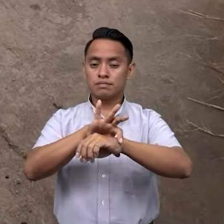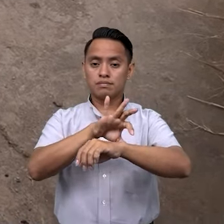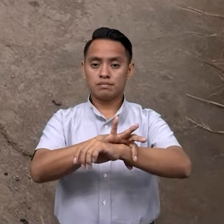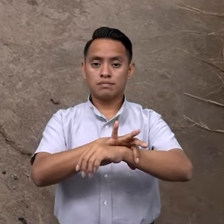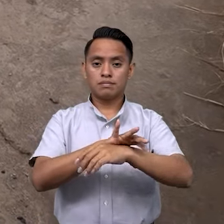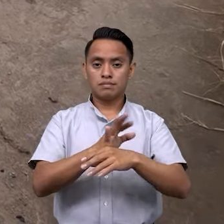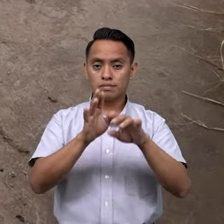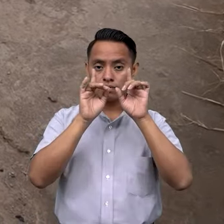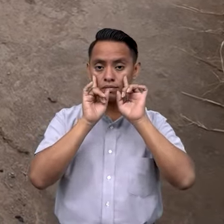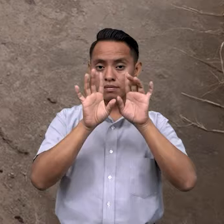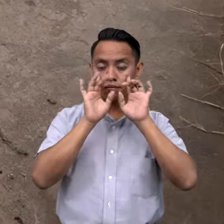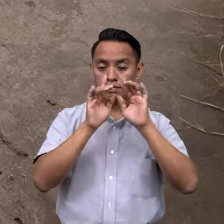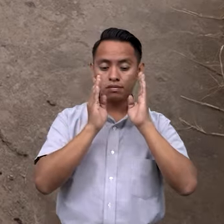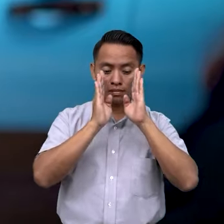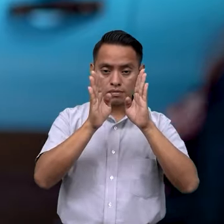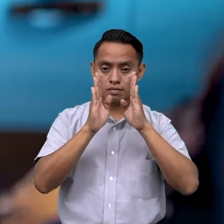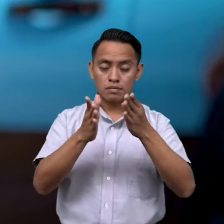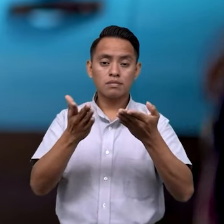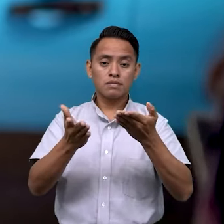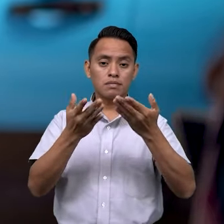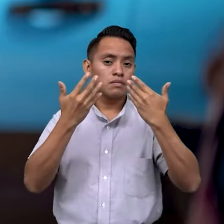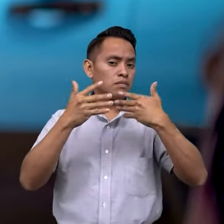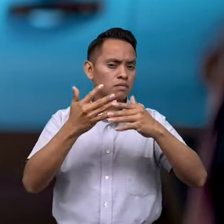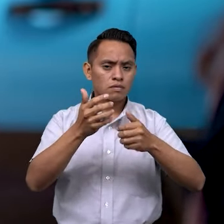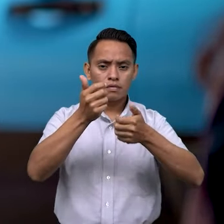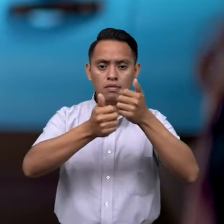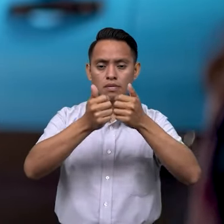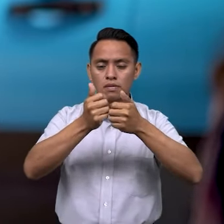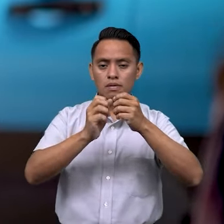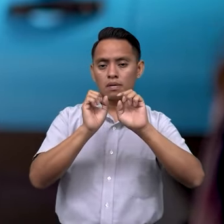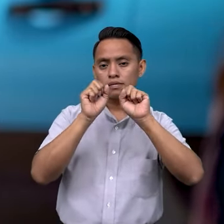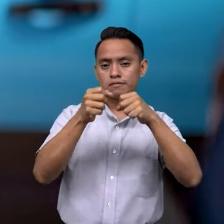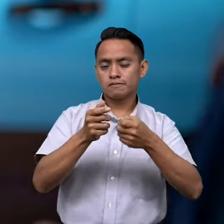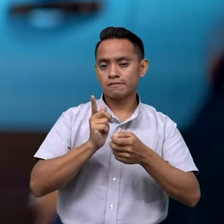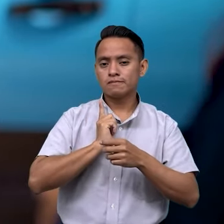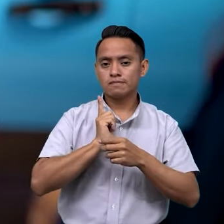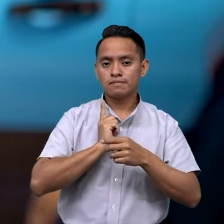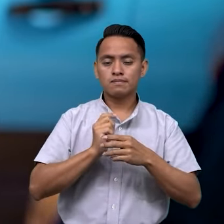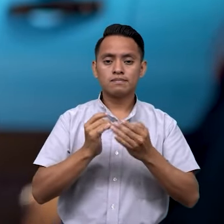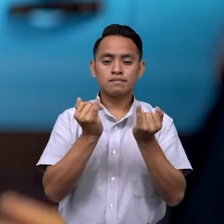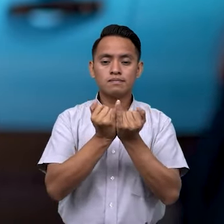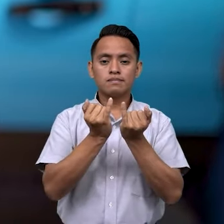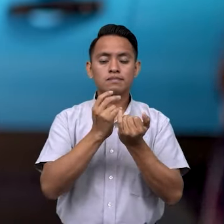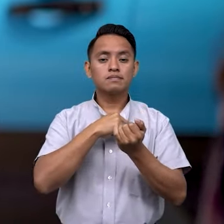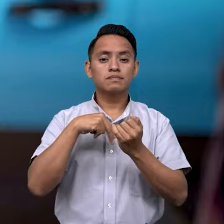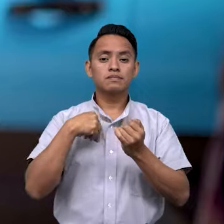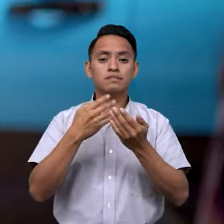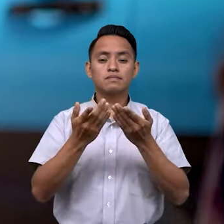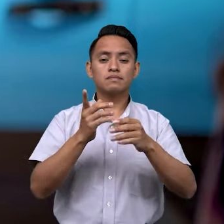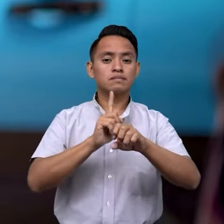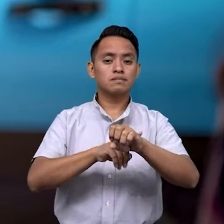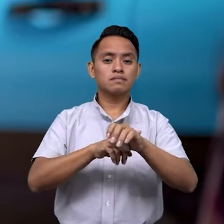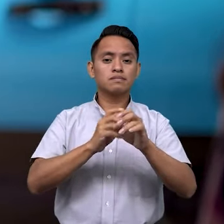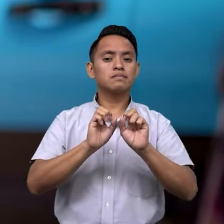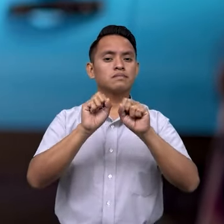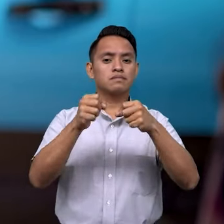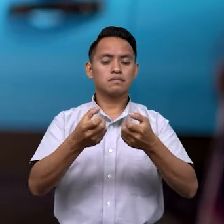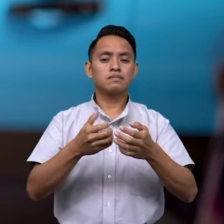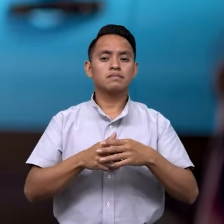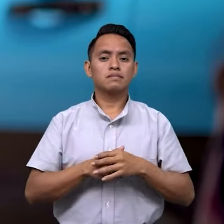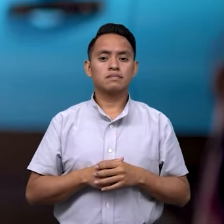ellos están pendientes por cualquier evento, ¿verdad?, que se pueda dar, y nosotros también, a la hora que sea, estamos